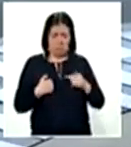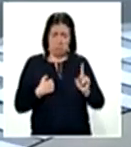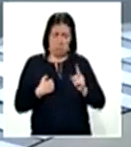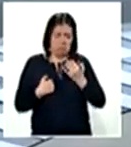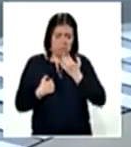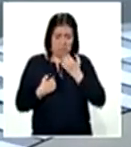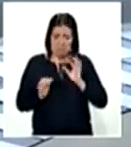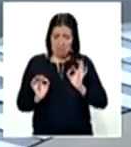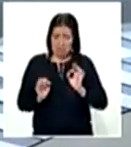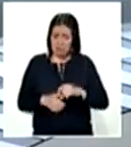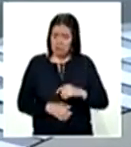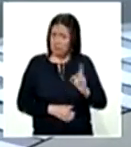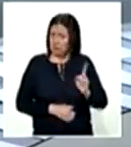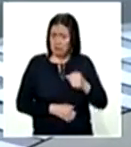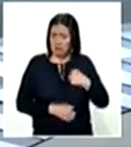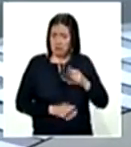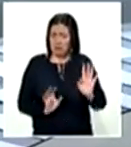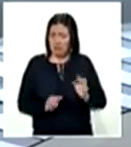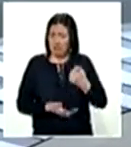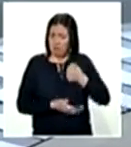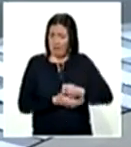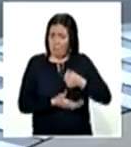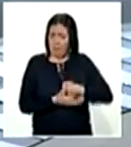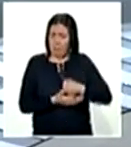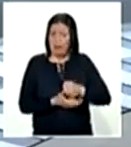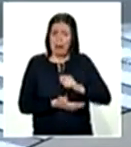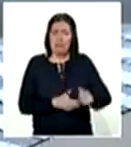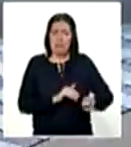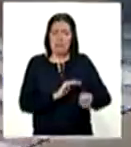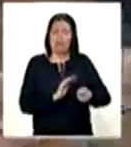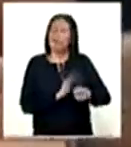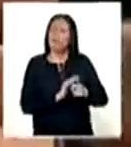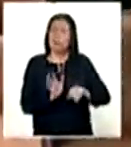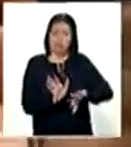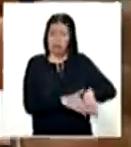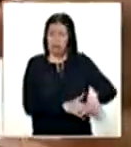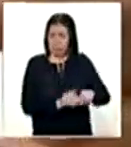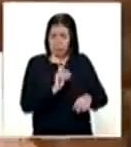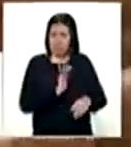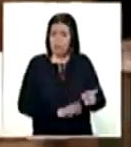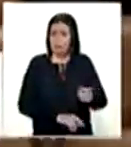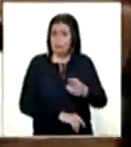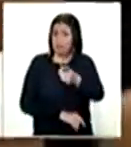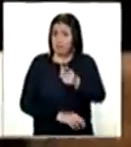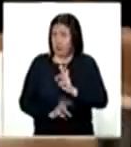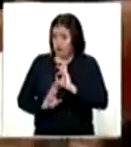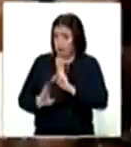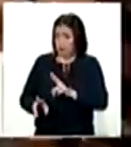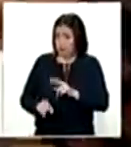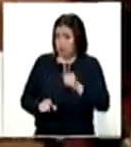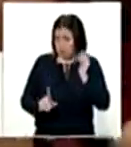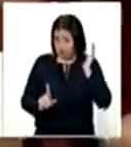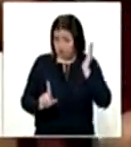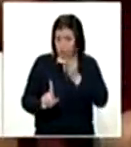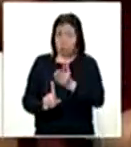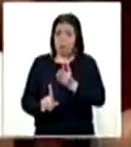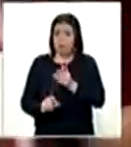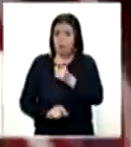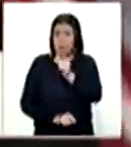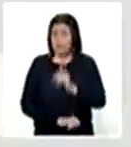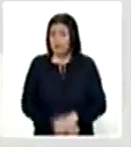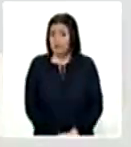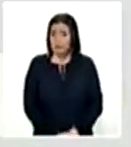insistió en que no dejará la lucha contra la corrupción. su respuesta fue directa y